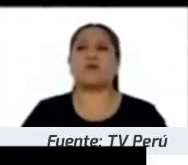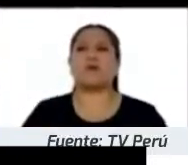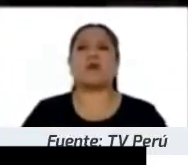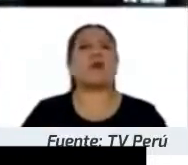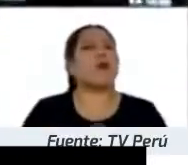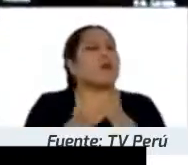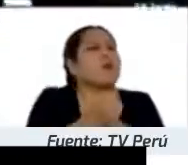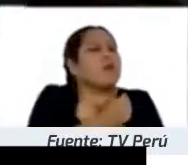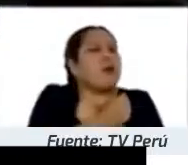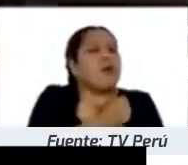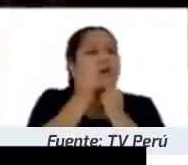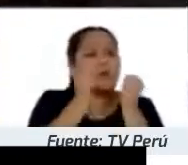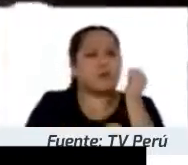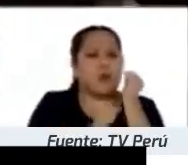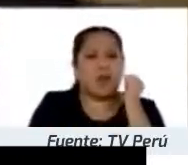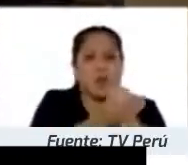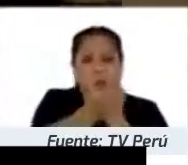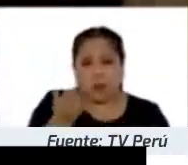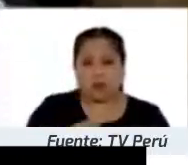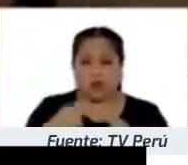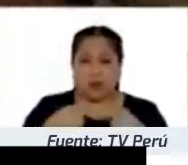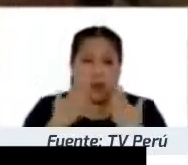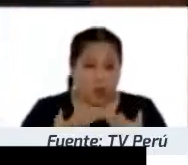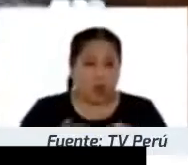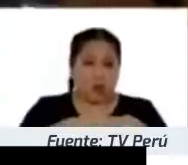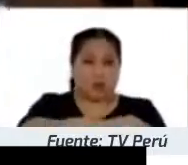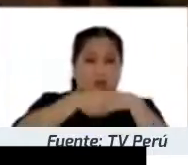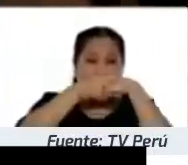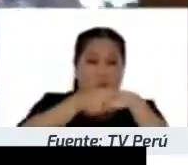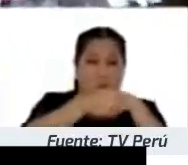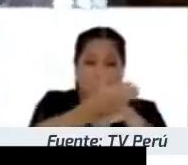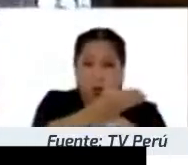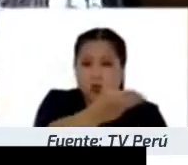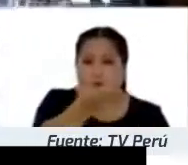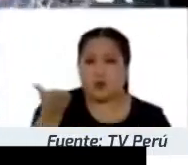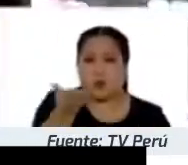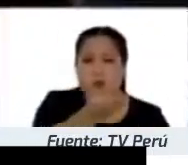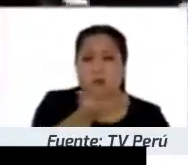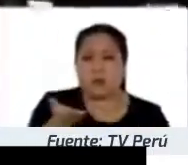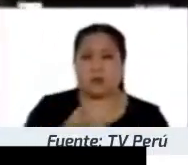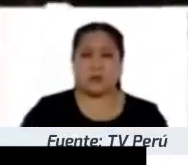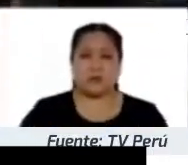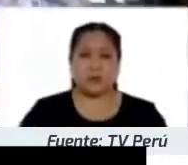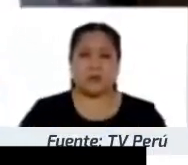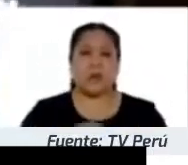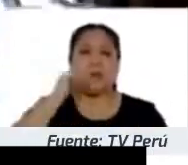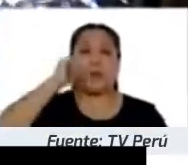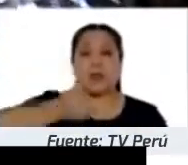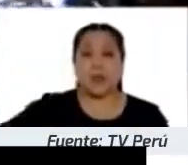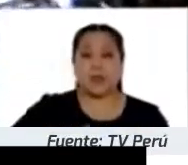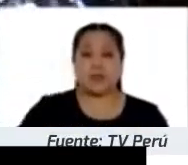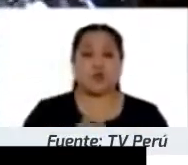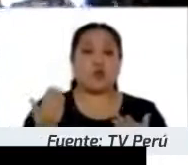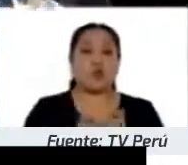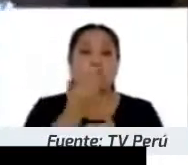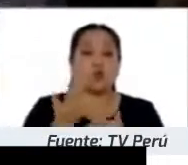queridos hermanos, yo quisiera simplemente saludarles a ustedes. Mañana es un